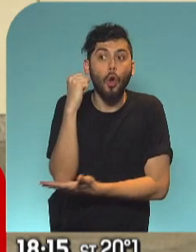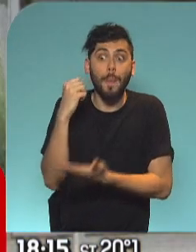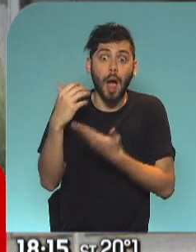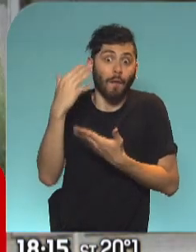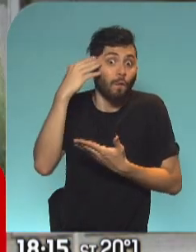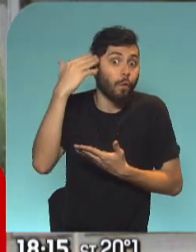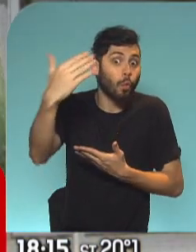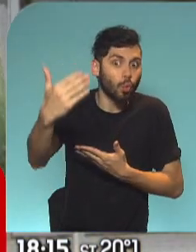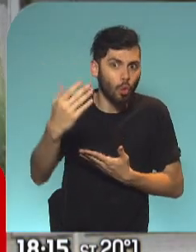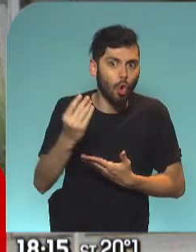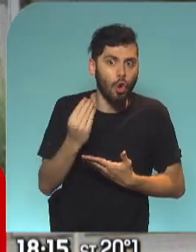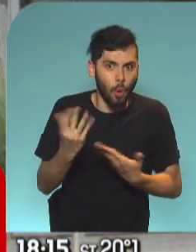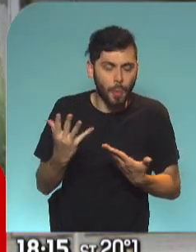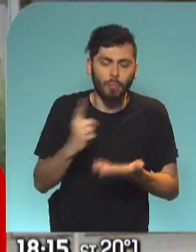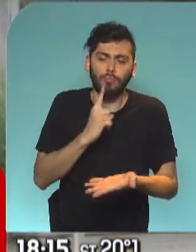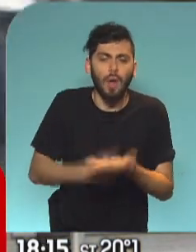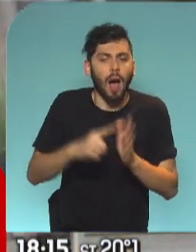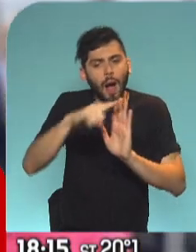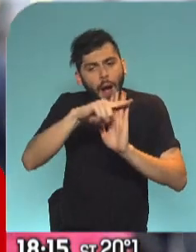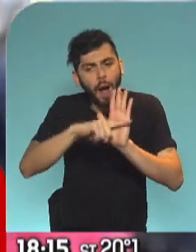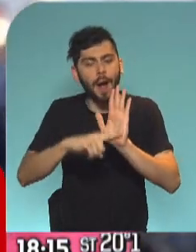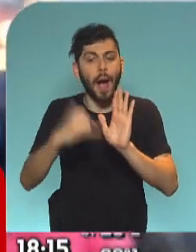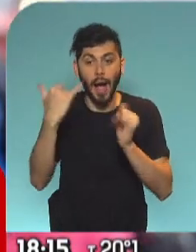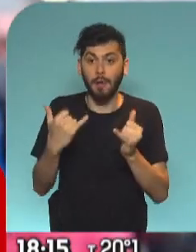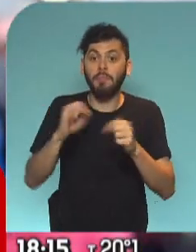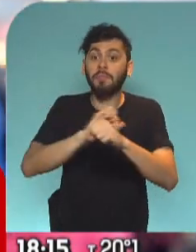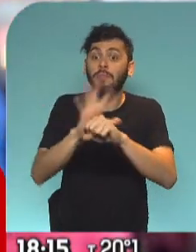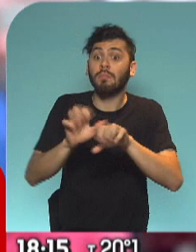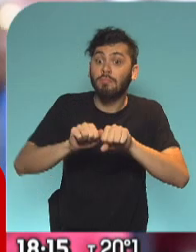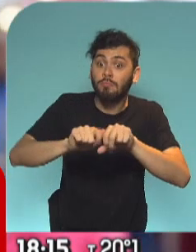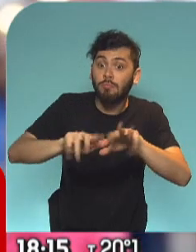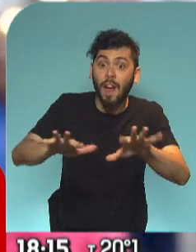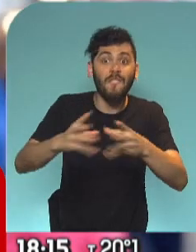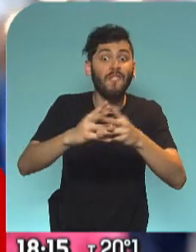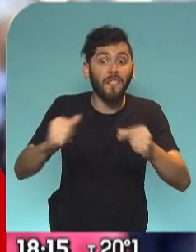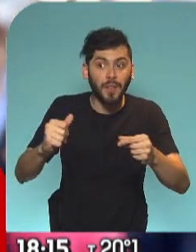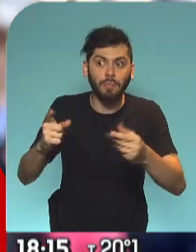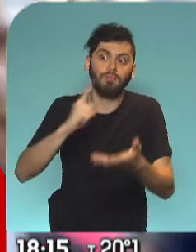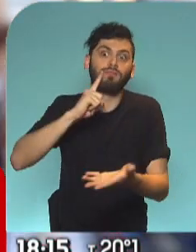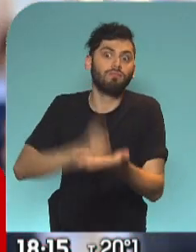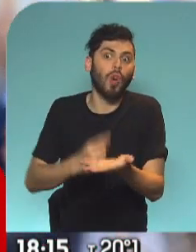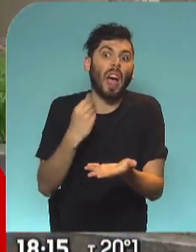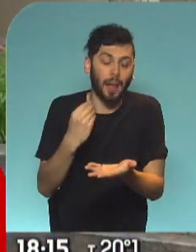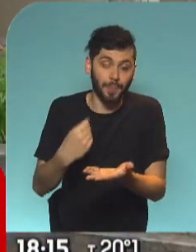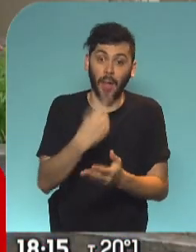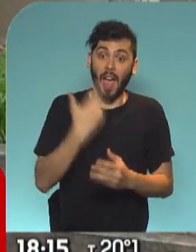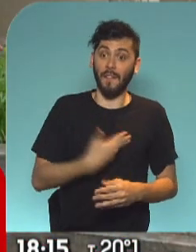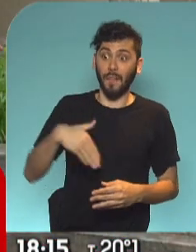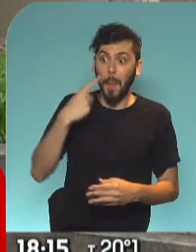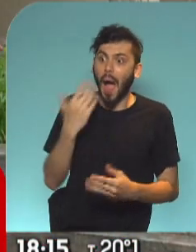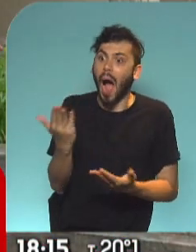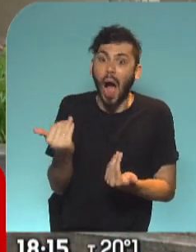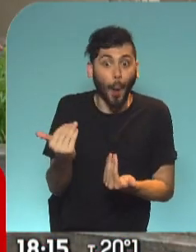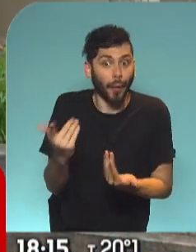al futuro una vez pasada la pandemia. Claro, esto para el Fondo Monetario es muy importante, un programa económico, un